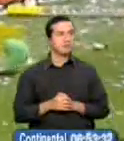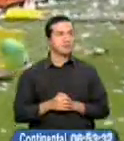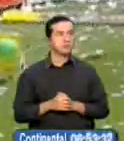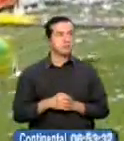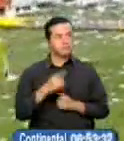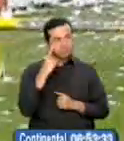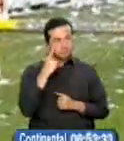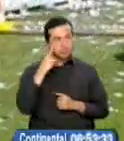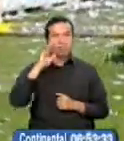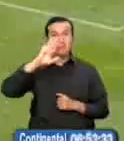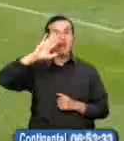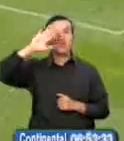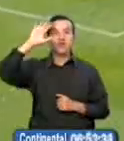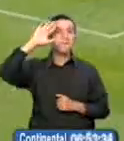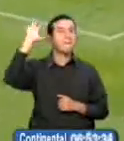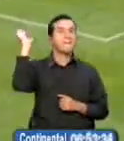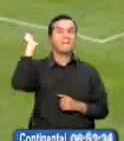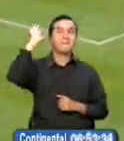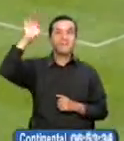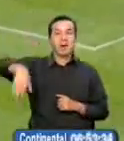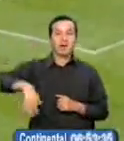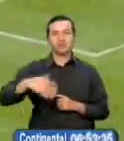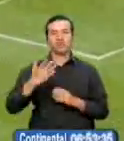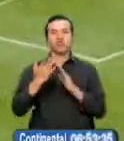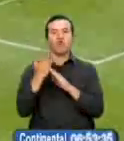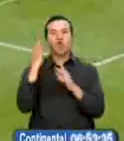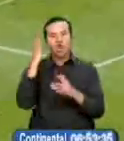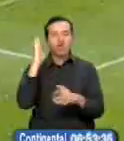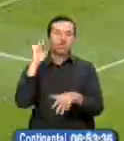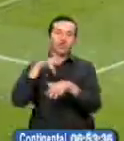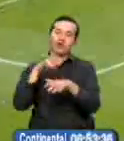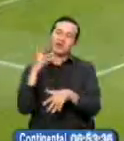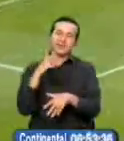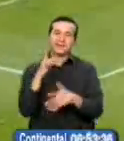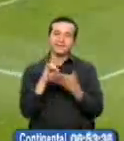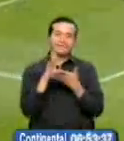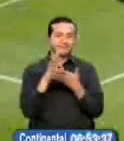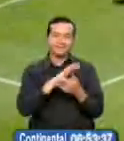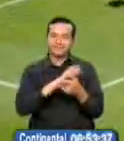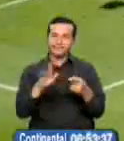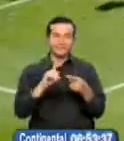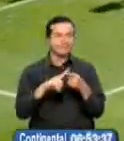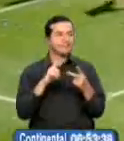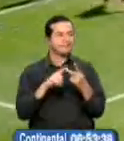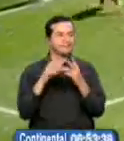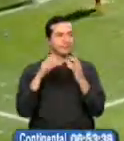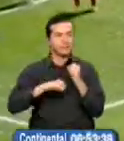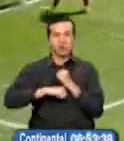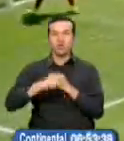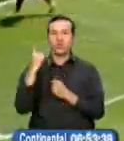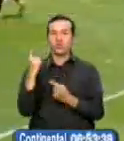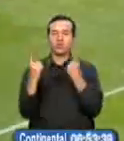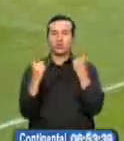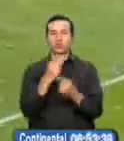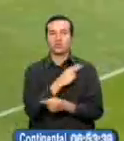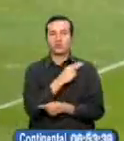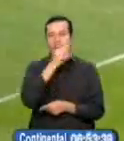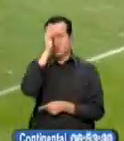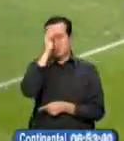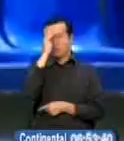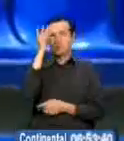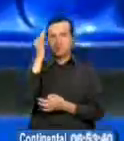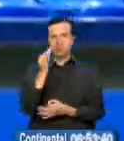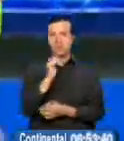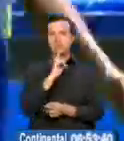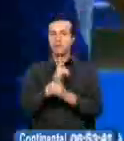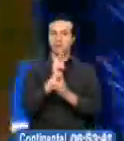miren el gesto incluso para tratar de sacar el balón a como dé lugar. Robert Arboleda en la definición. Y el 1-1 para la Universidad Católica, que tiene asegurada